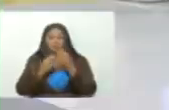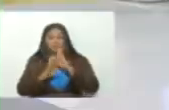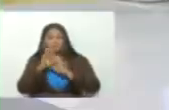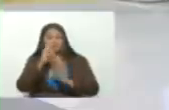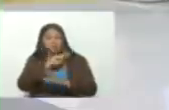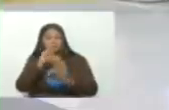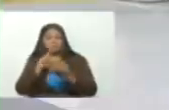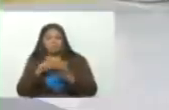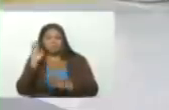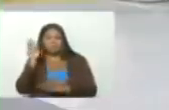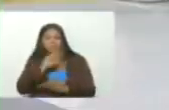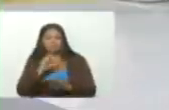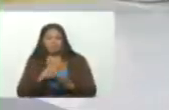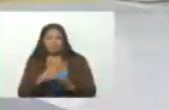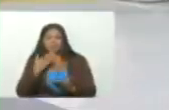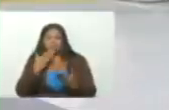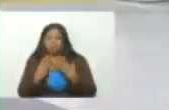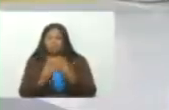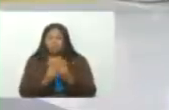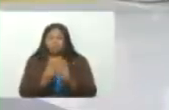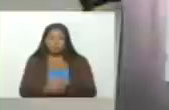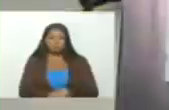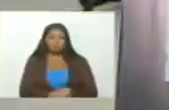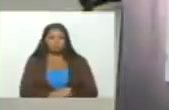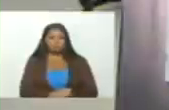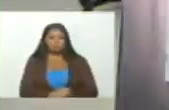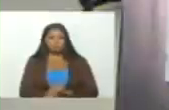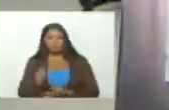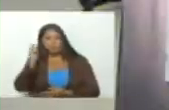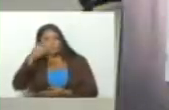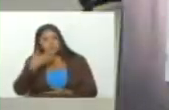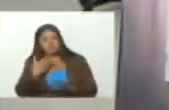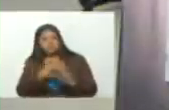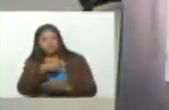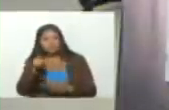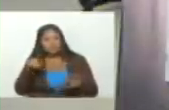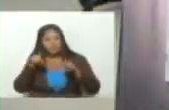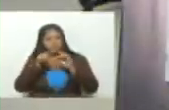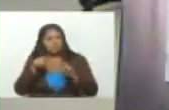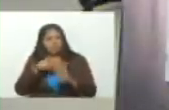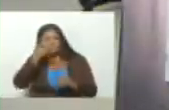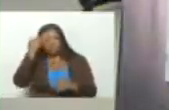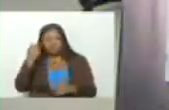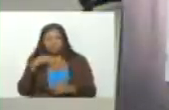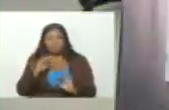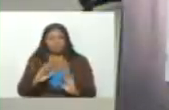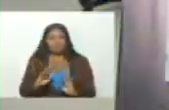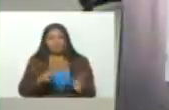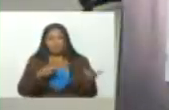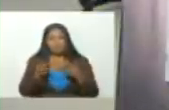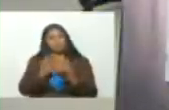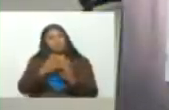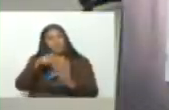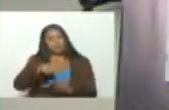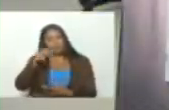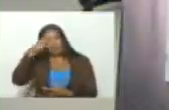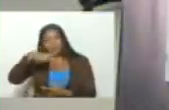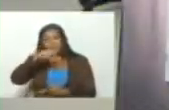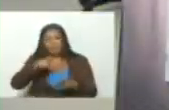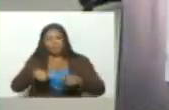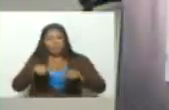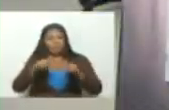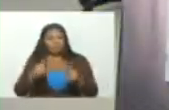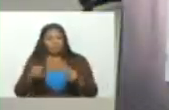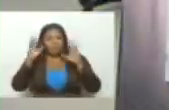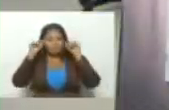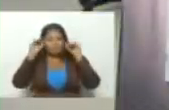Desarrollo Nacional de la Asamblea Nacional. Gracias por acompañarnos. Gracias, diputado. Gracias a ustedes, que se hayan olvidado de mí. Sí, no, bienvenido siempre a este